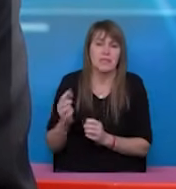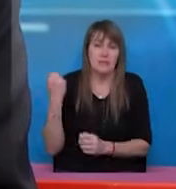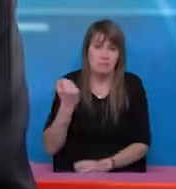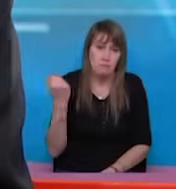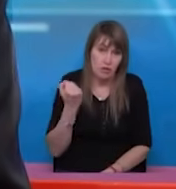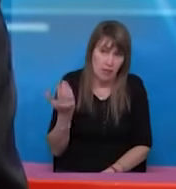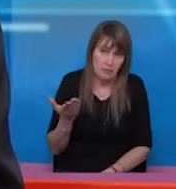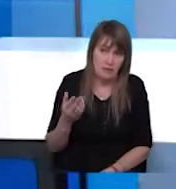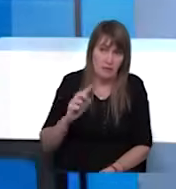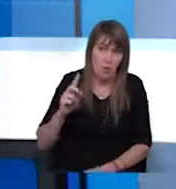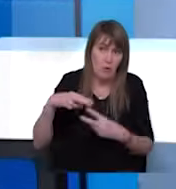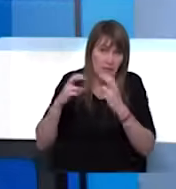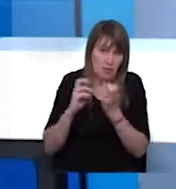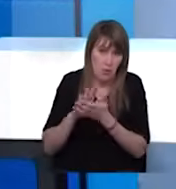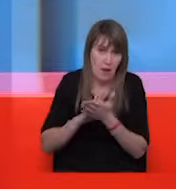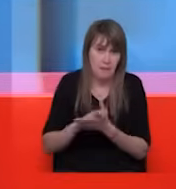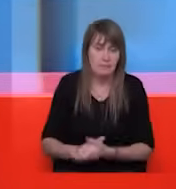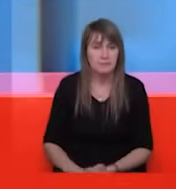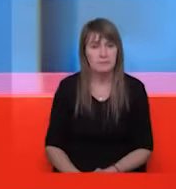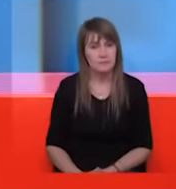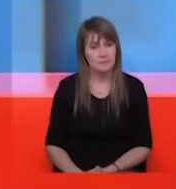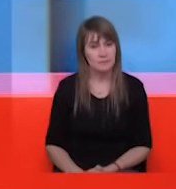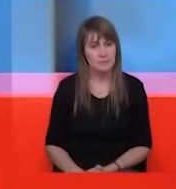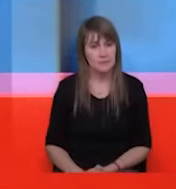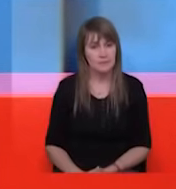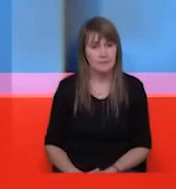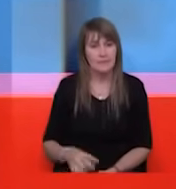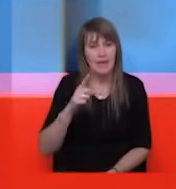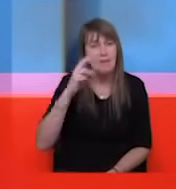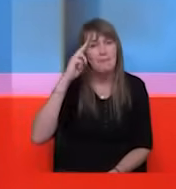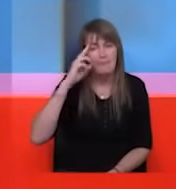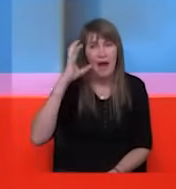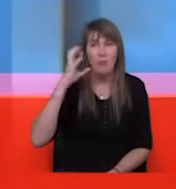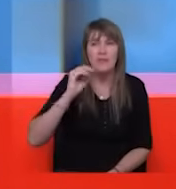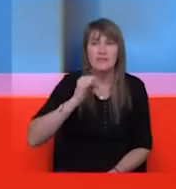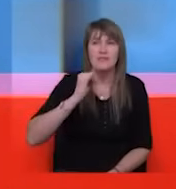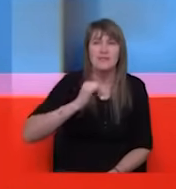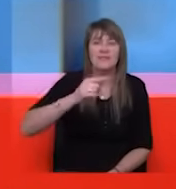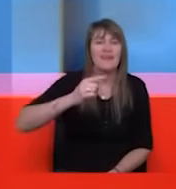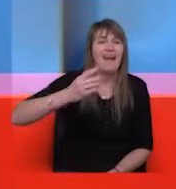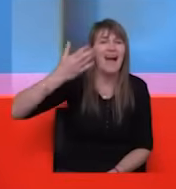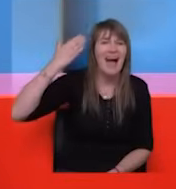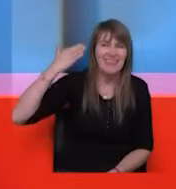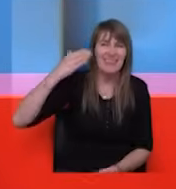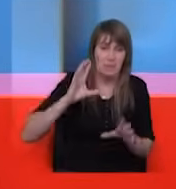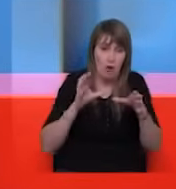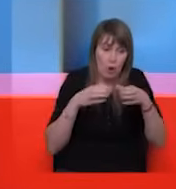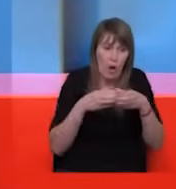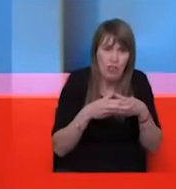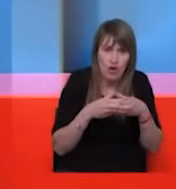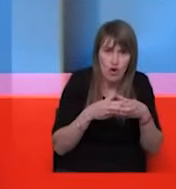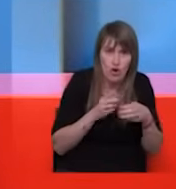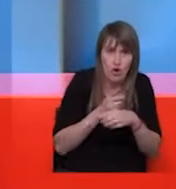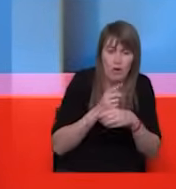recién de Bardesio, ¿no? Marcelo. Sí, además me haces acordar a que antes aún de la aparición del Escuadrón de la Muerte, en